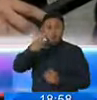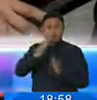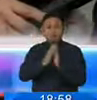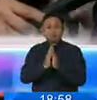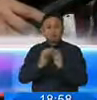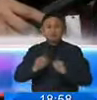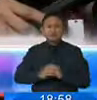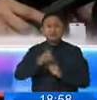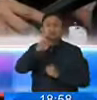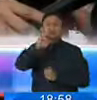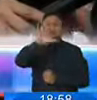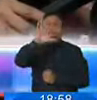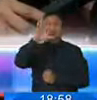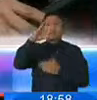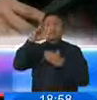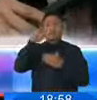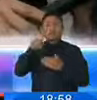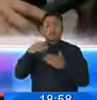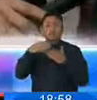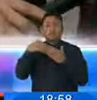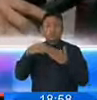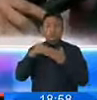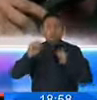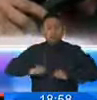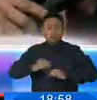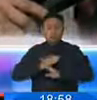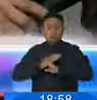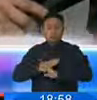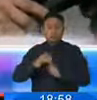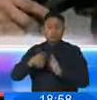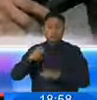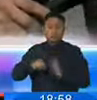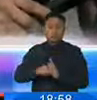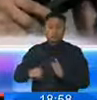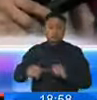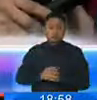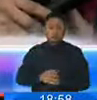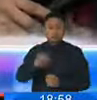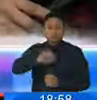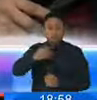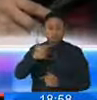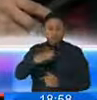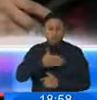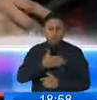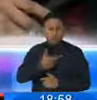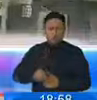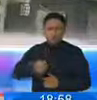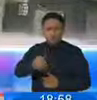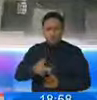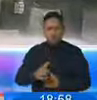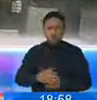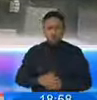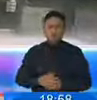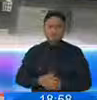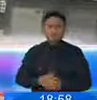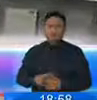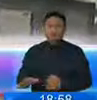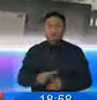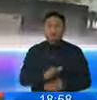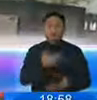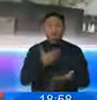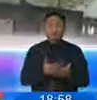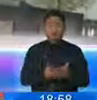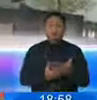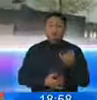facilite $65,000 para su defensa. Y Serrano le dice, sí, ya te voy a conseguir el dinero. Con esa prueba al término